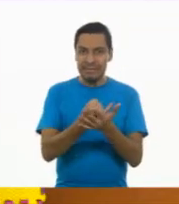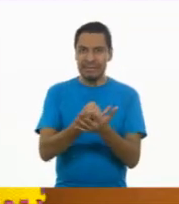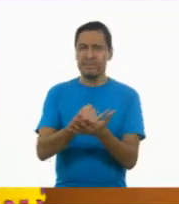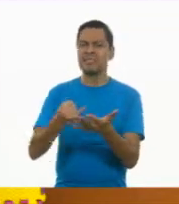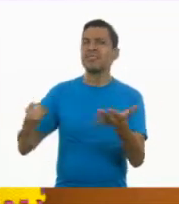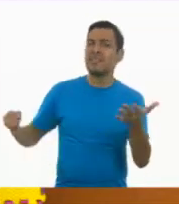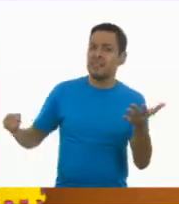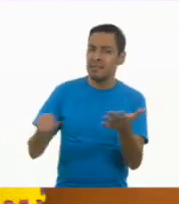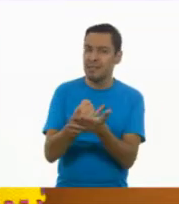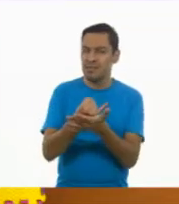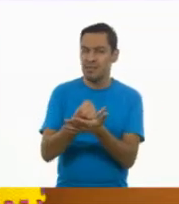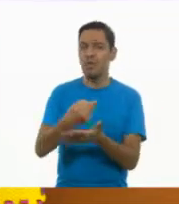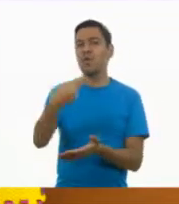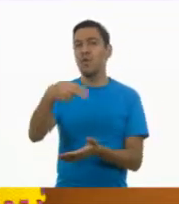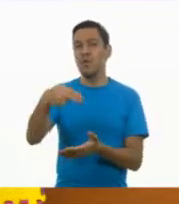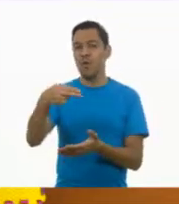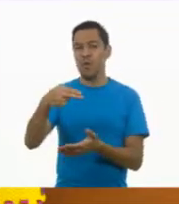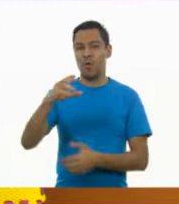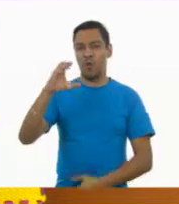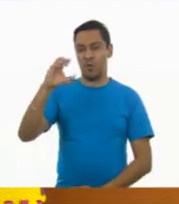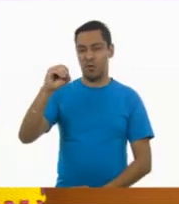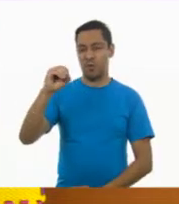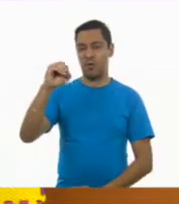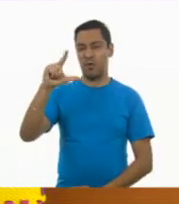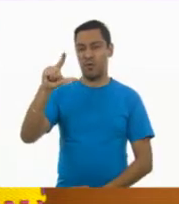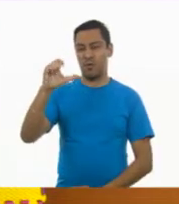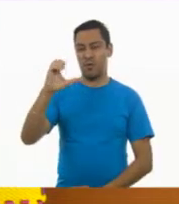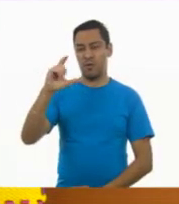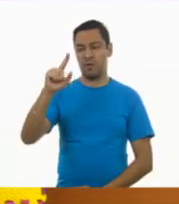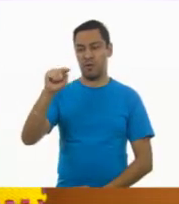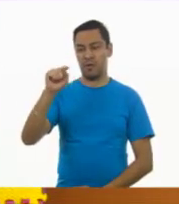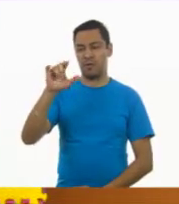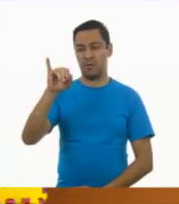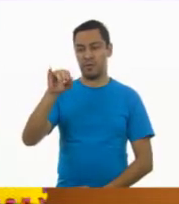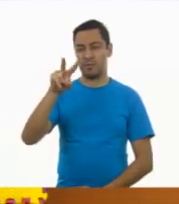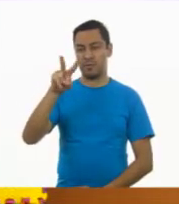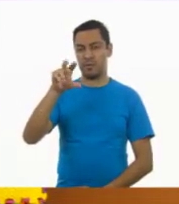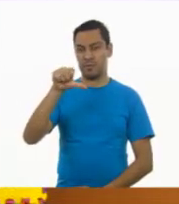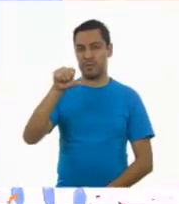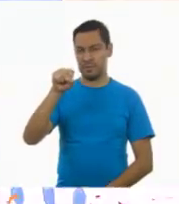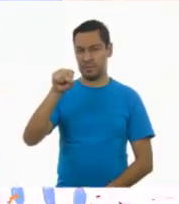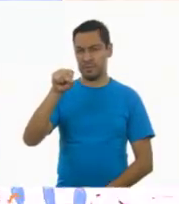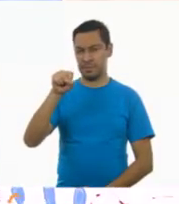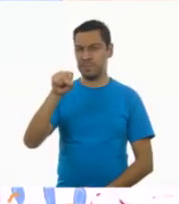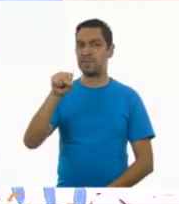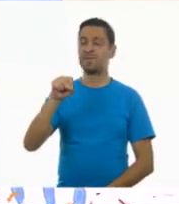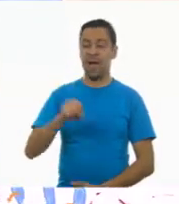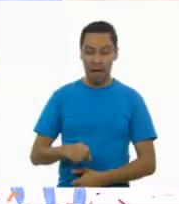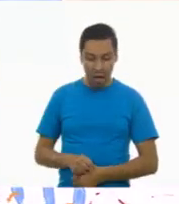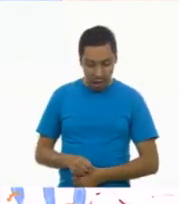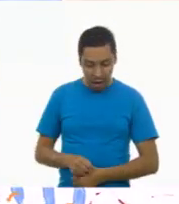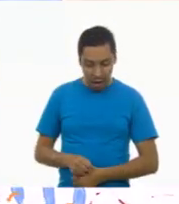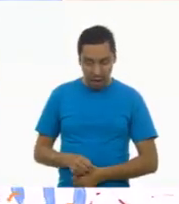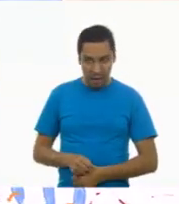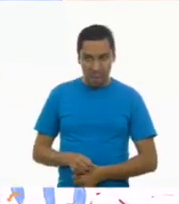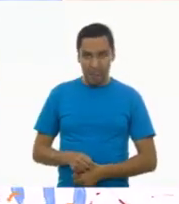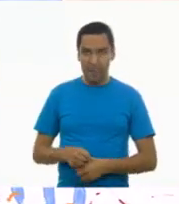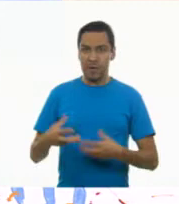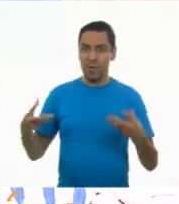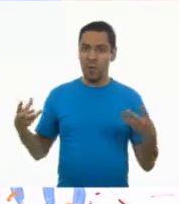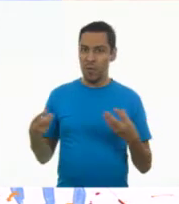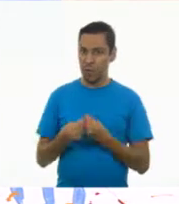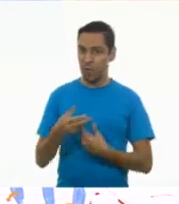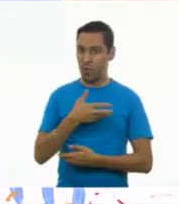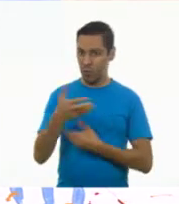llama decisiones colectivas. Decisiones colectivas. ¡Wow! Así es. En todas